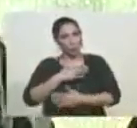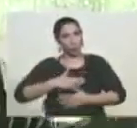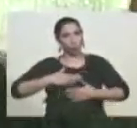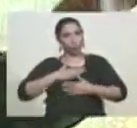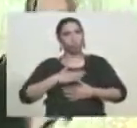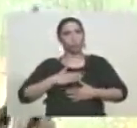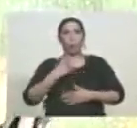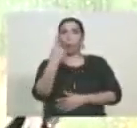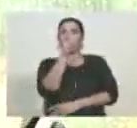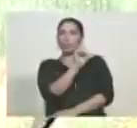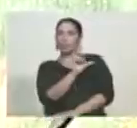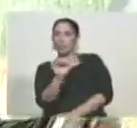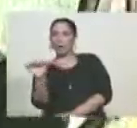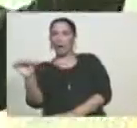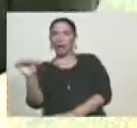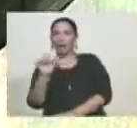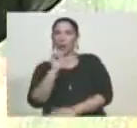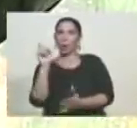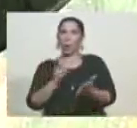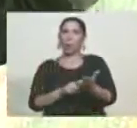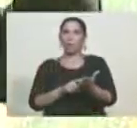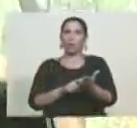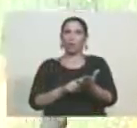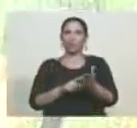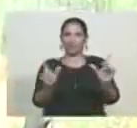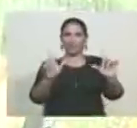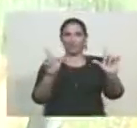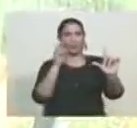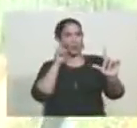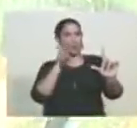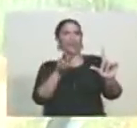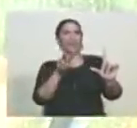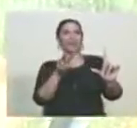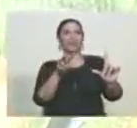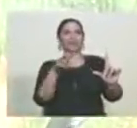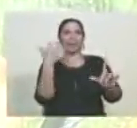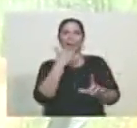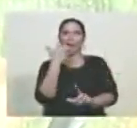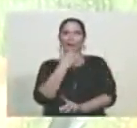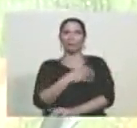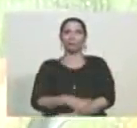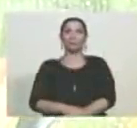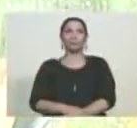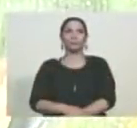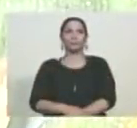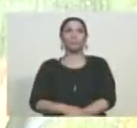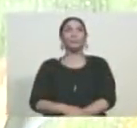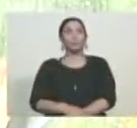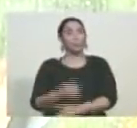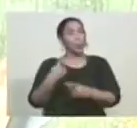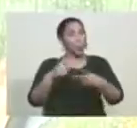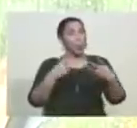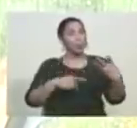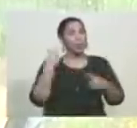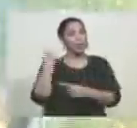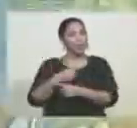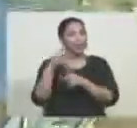ustedes una semana completa. Uno lo ve por televisión. Pero hay cosas que hay que revisar, comandante.